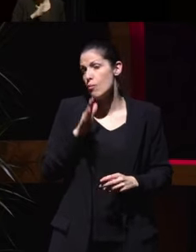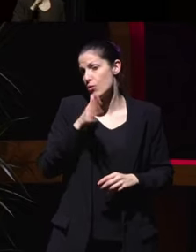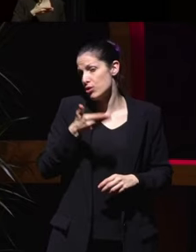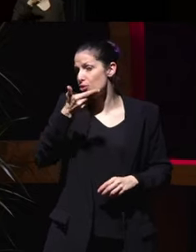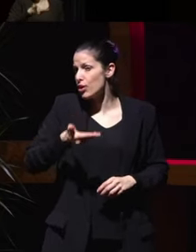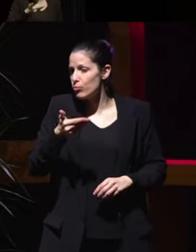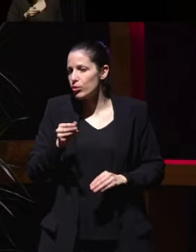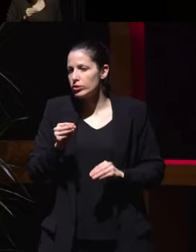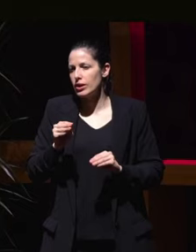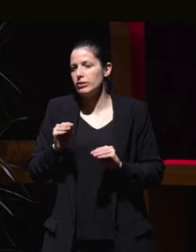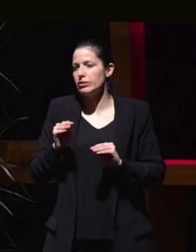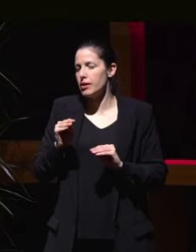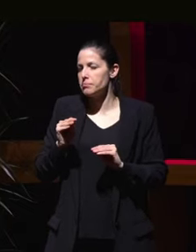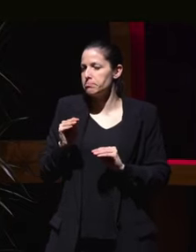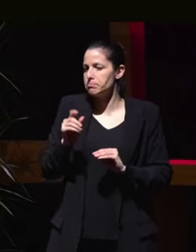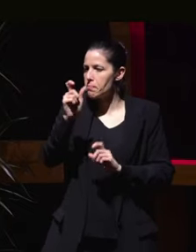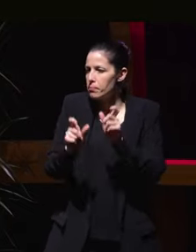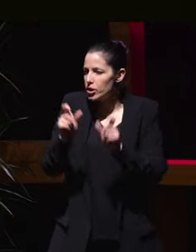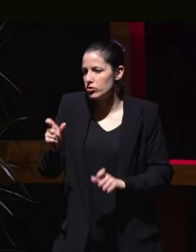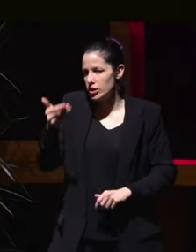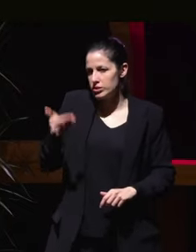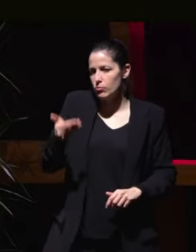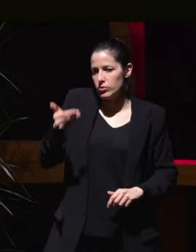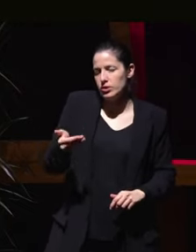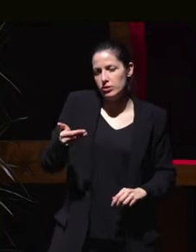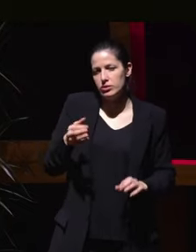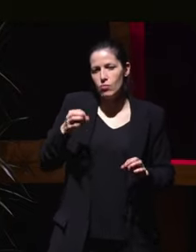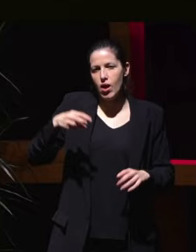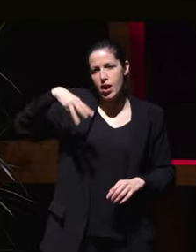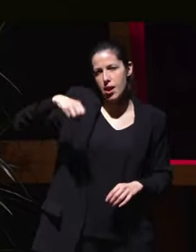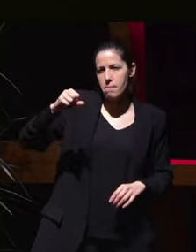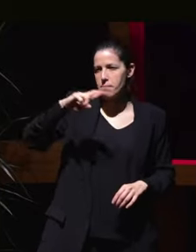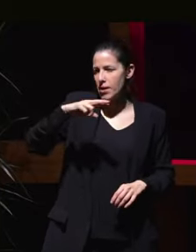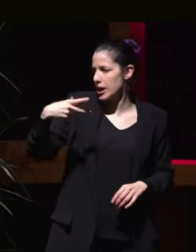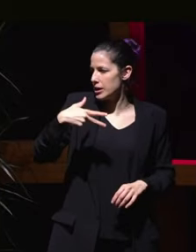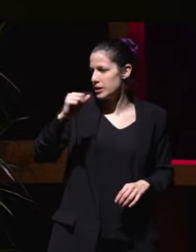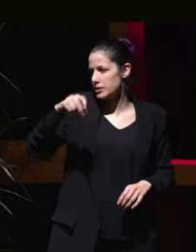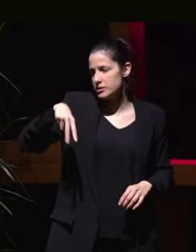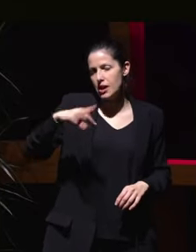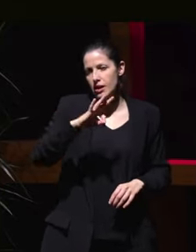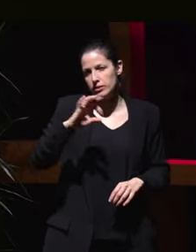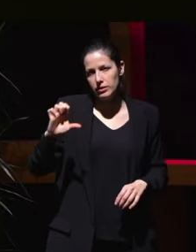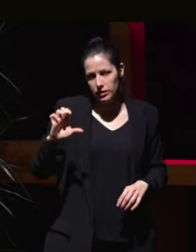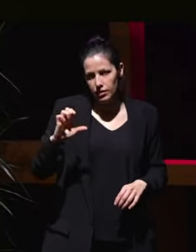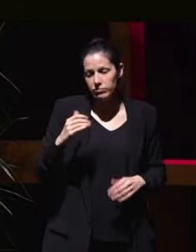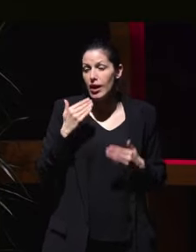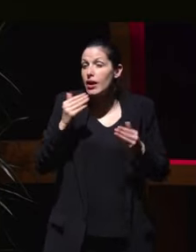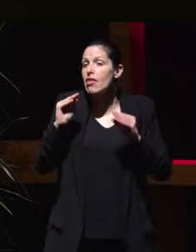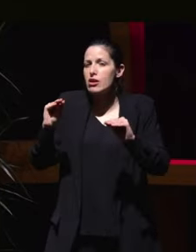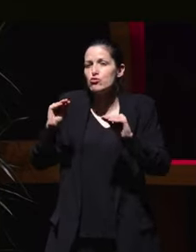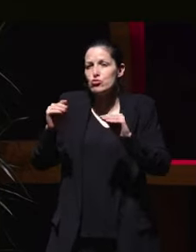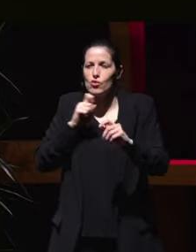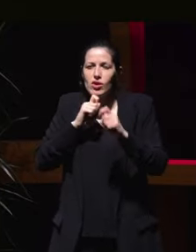figuras como a de Mónica Marchante, un rostro imprescindible nas retransmisións futbolísticas grazas ás entrevistas que